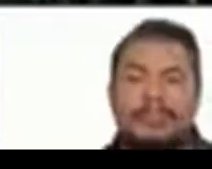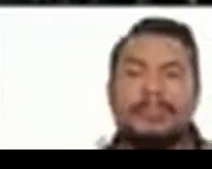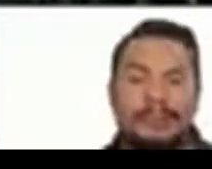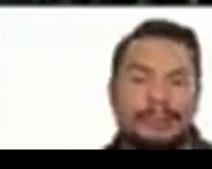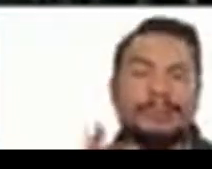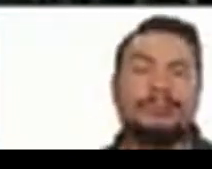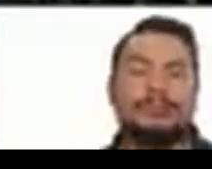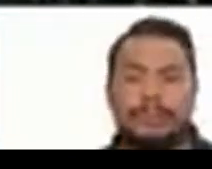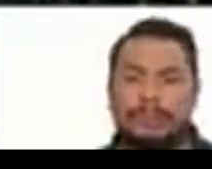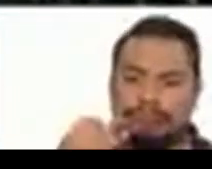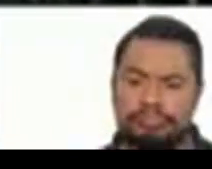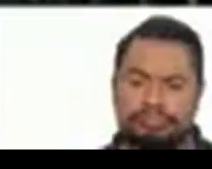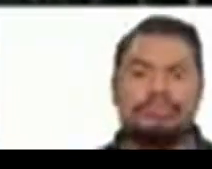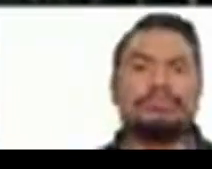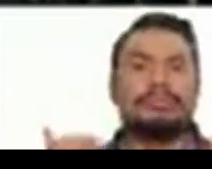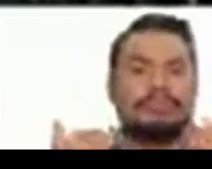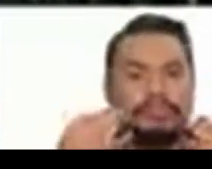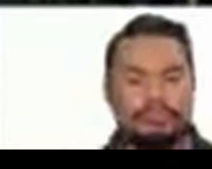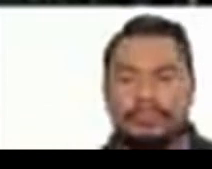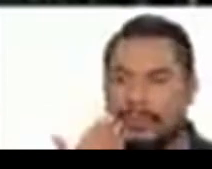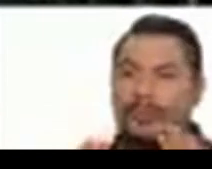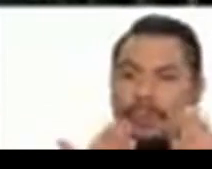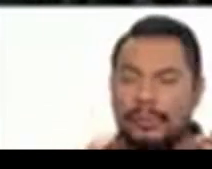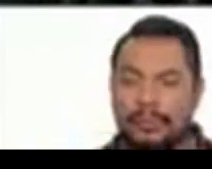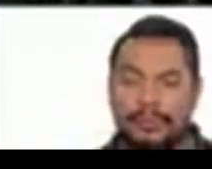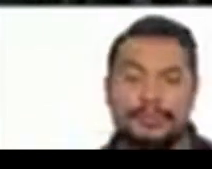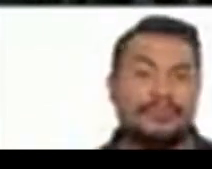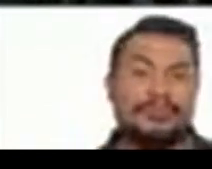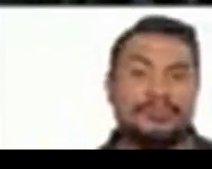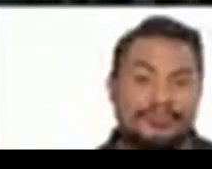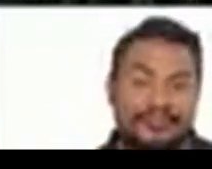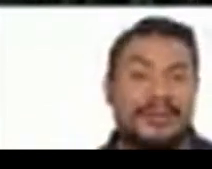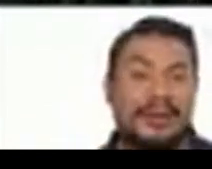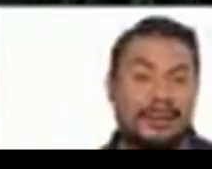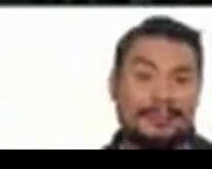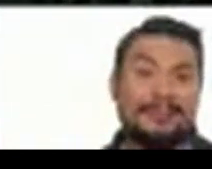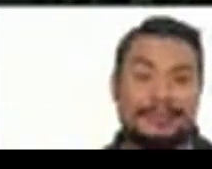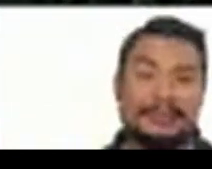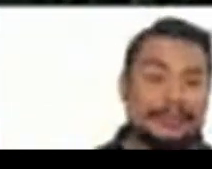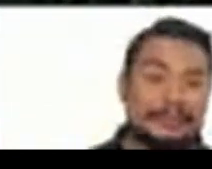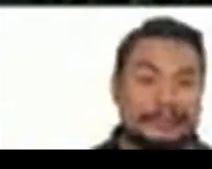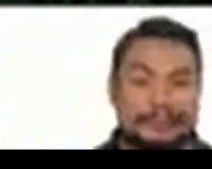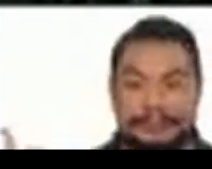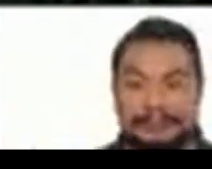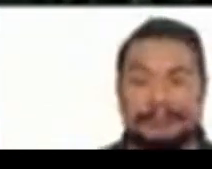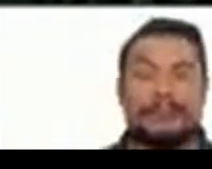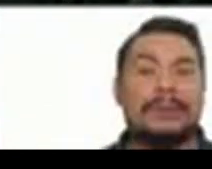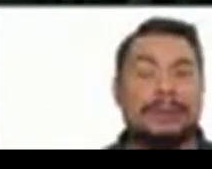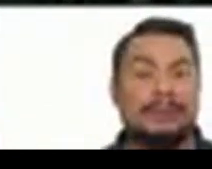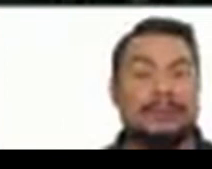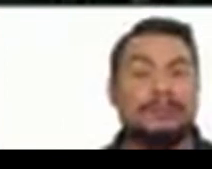alto nivel para que los dos principales protagonistas de este momento